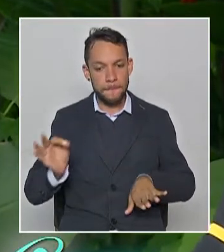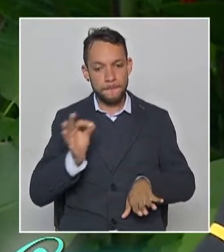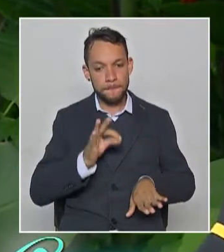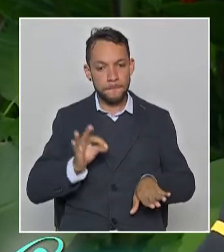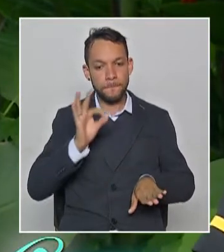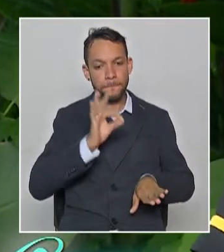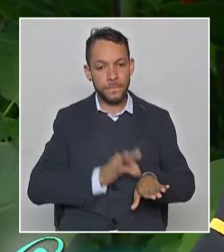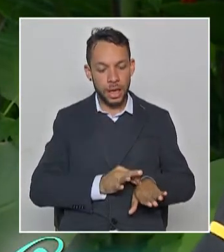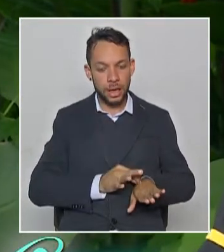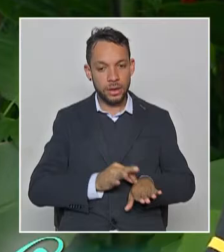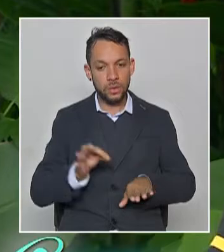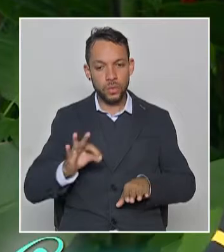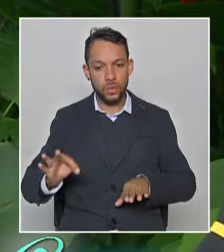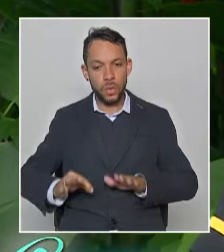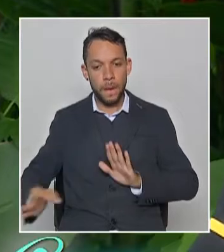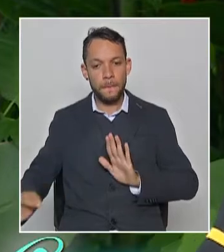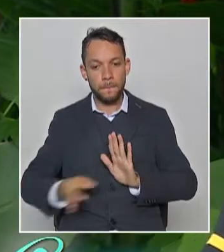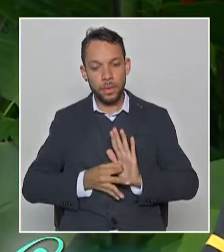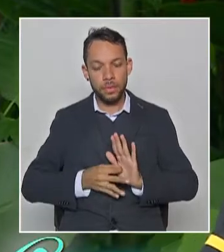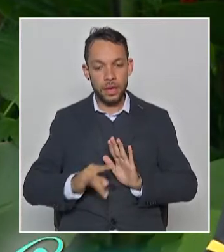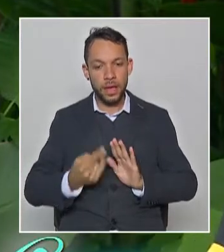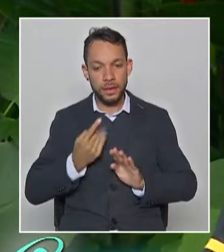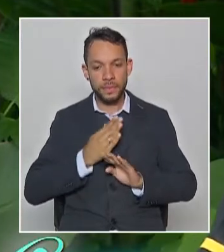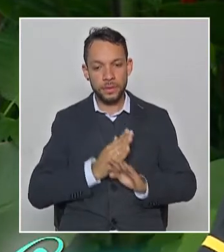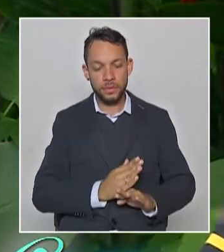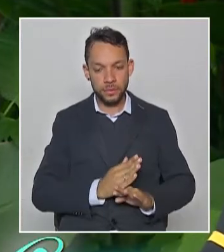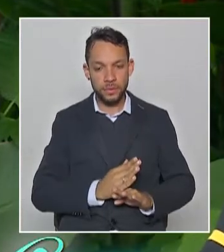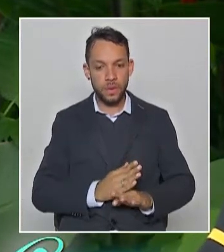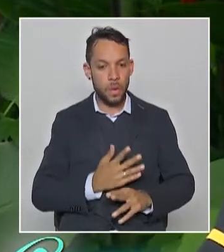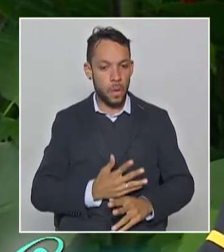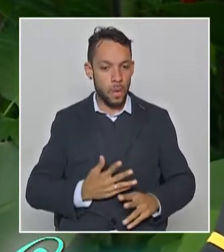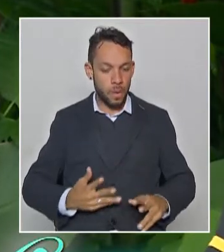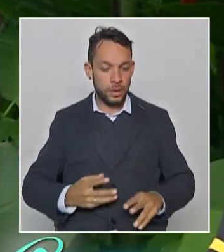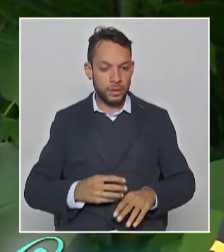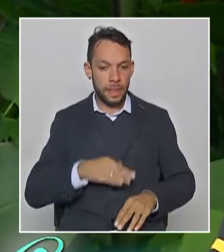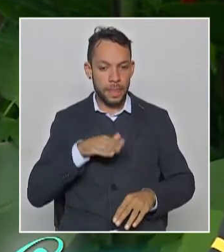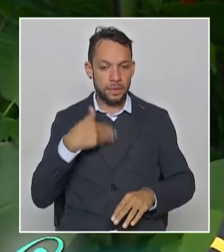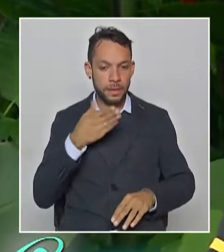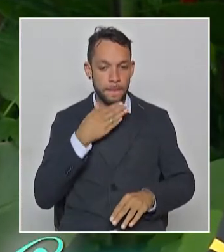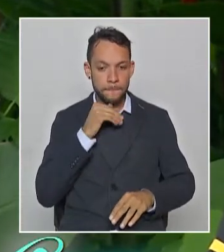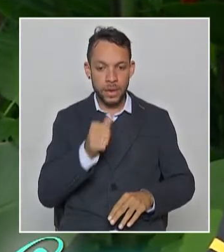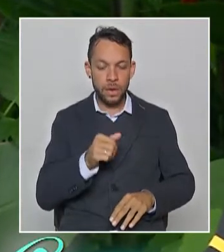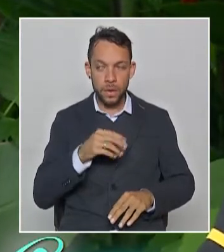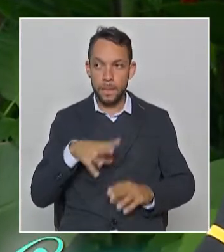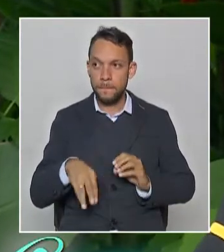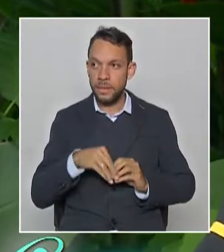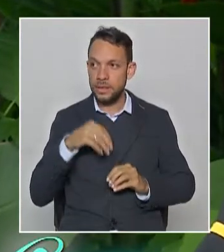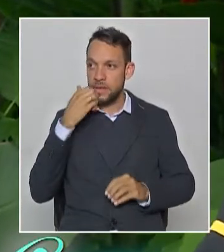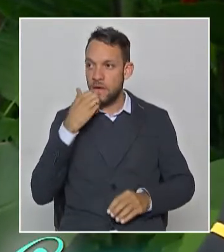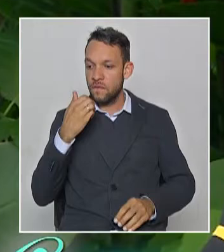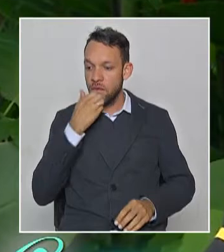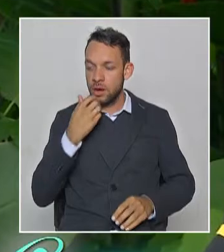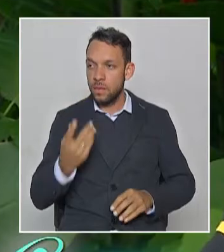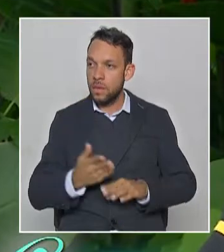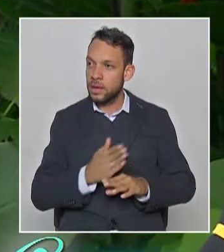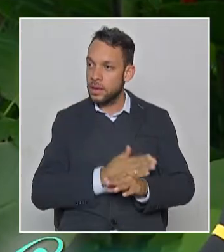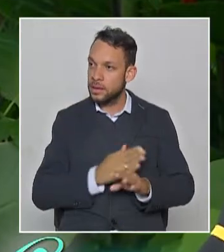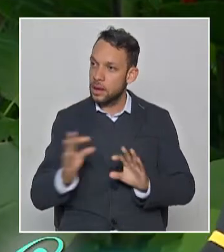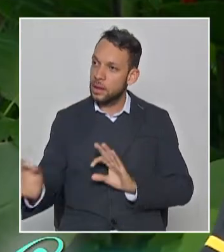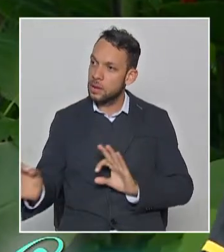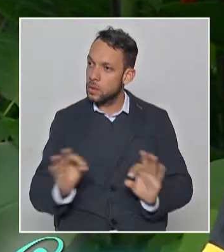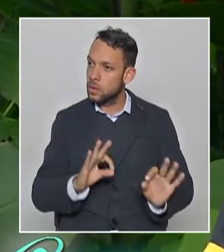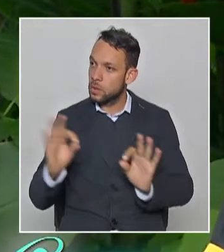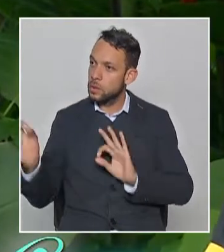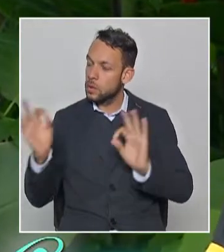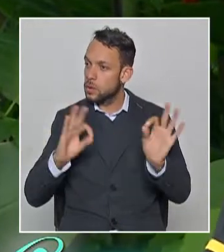abeja puedo evitar este tipo de trastornos. Yo tengo que hacer primero una vacuna y mirar el cuerpo de cada